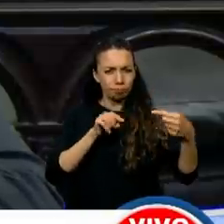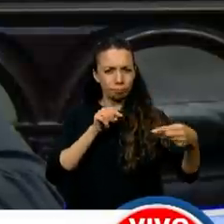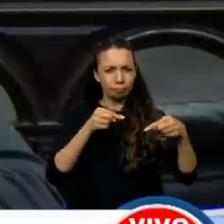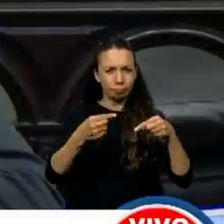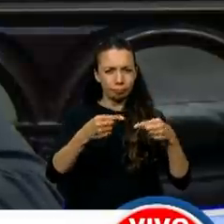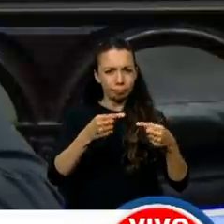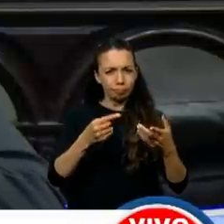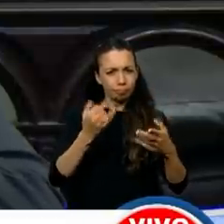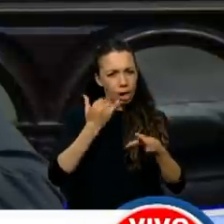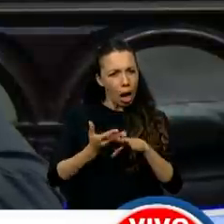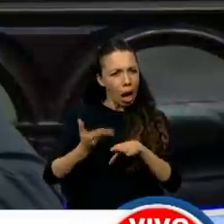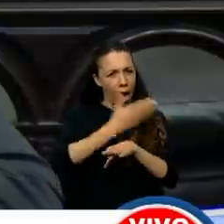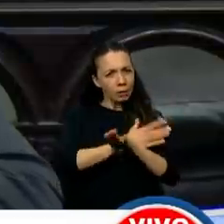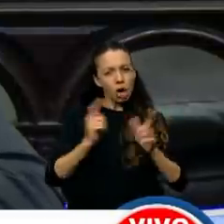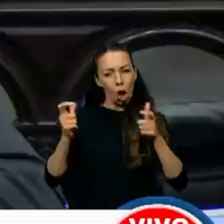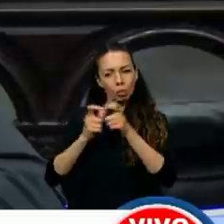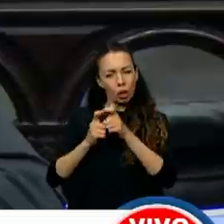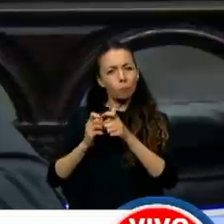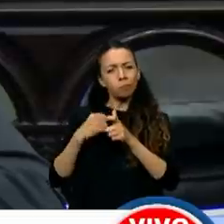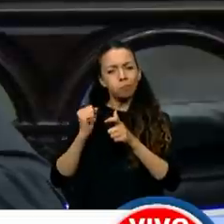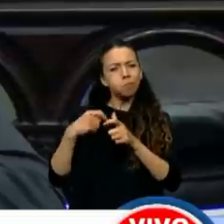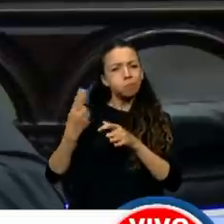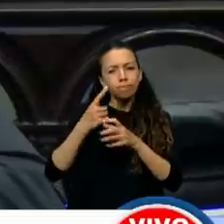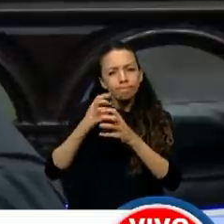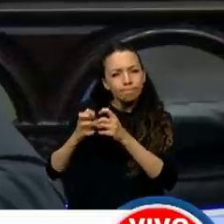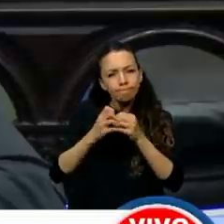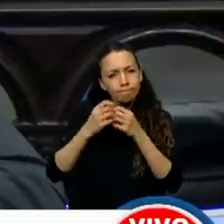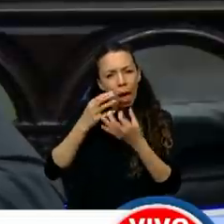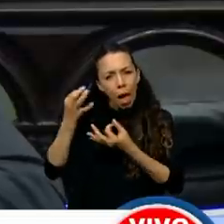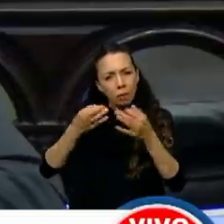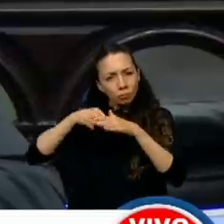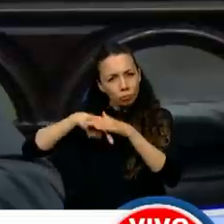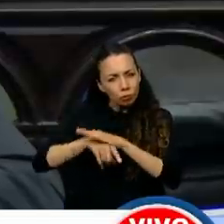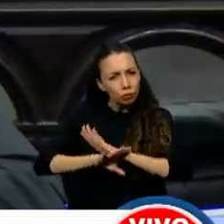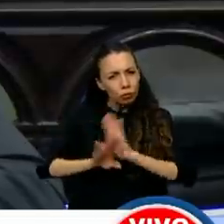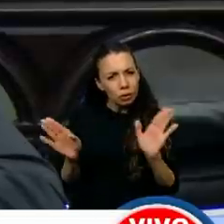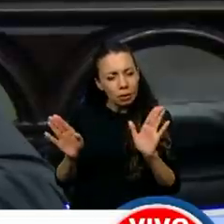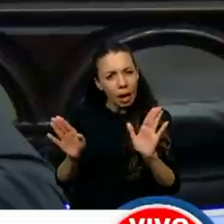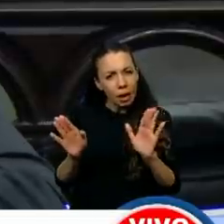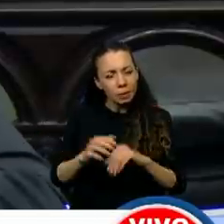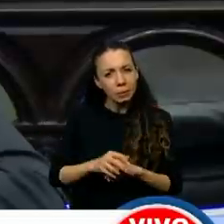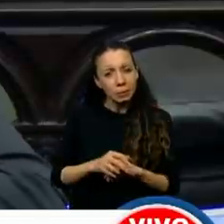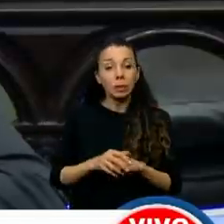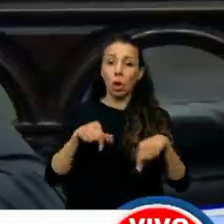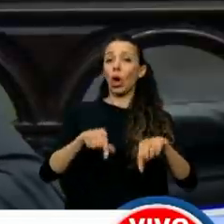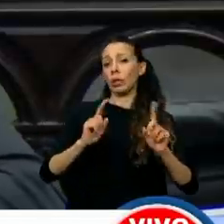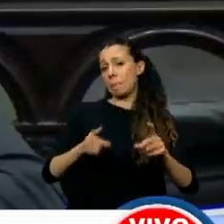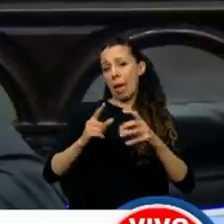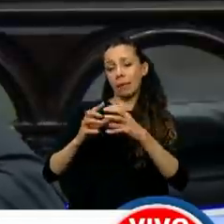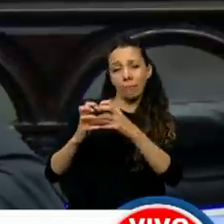analizadas en las reuniones de comisión y a lo largo de el debate de hoy en este